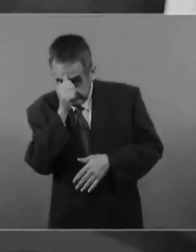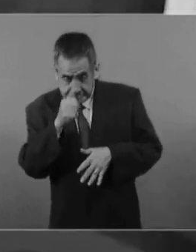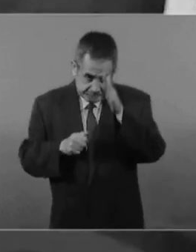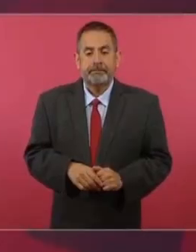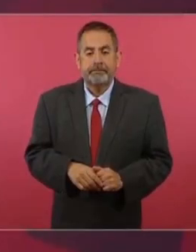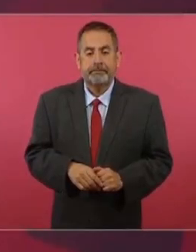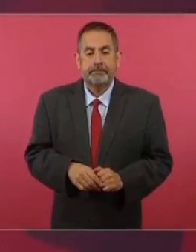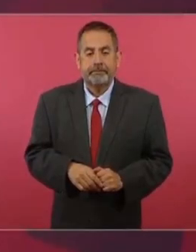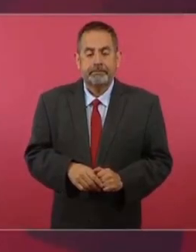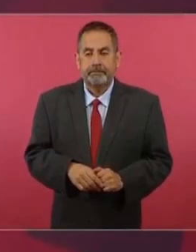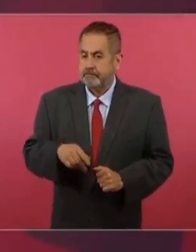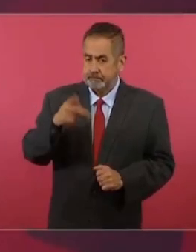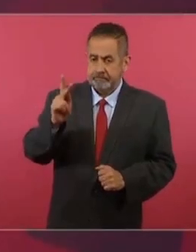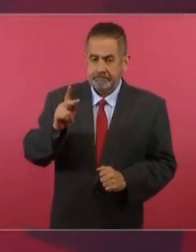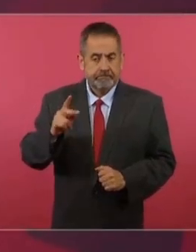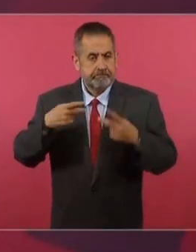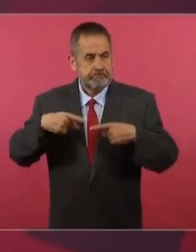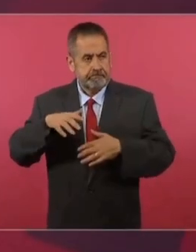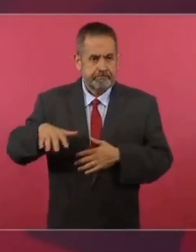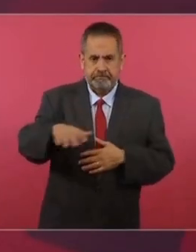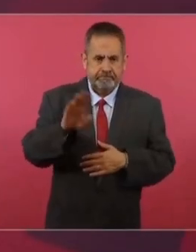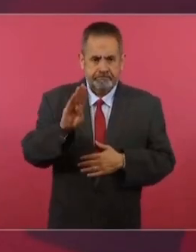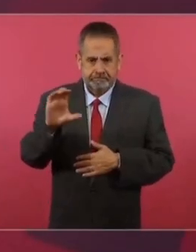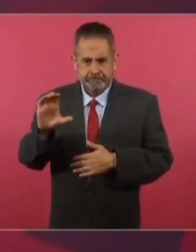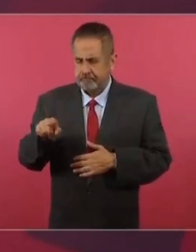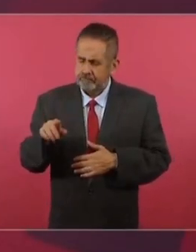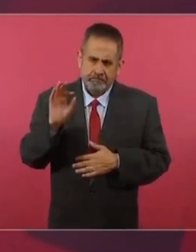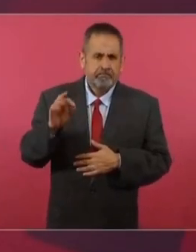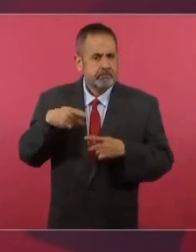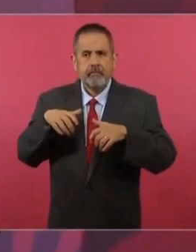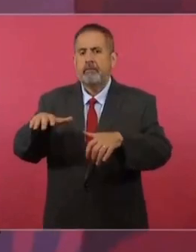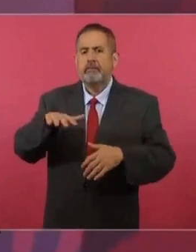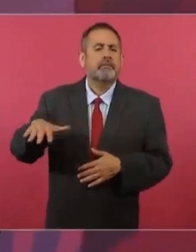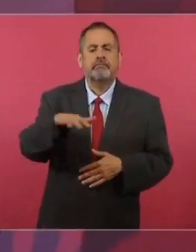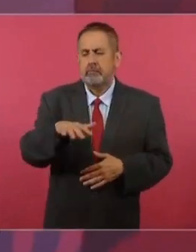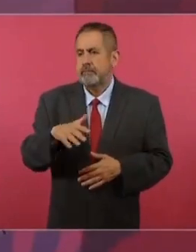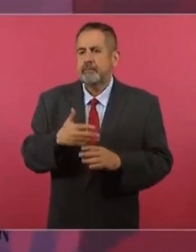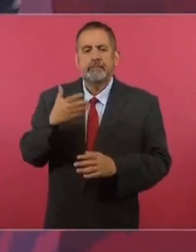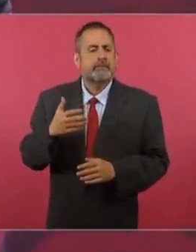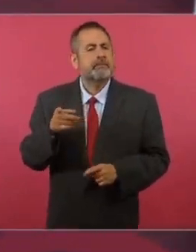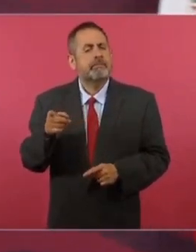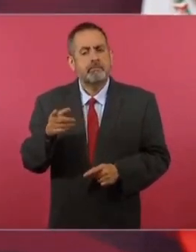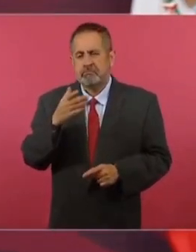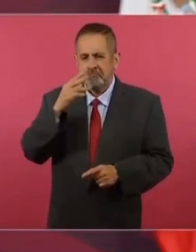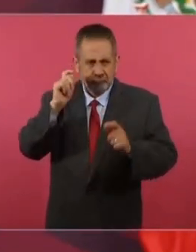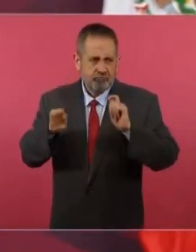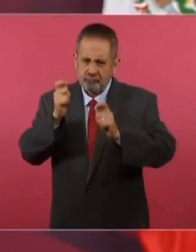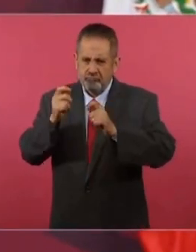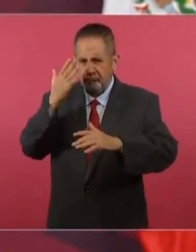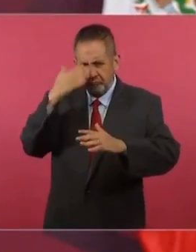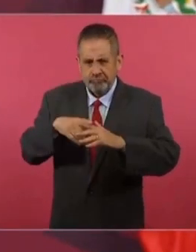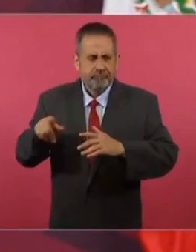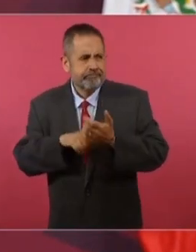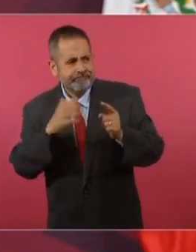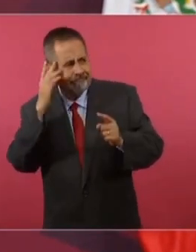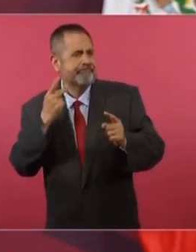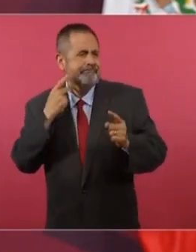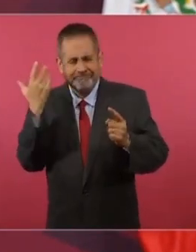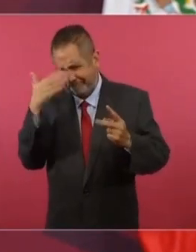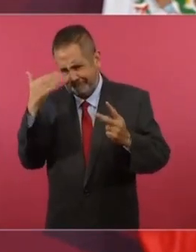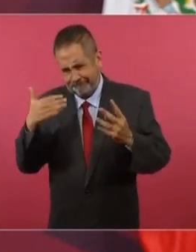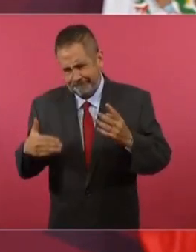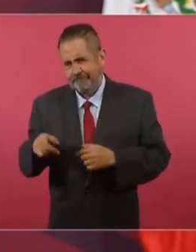concertaciones pero la gente de Baja California es muy inteligente está politizada